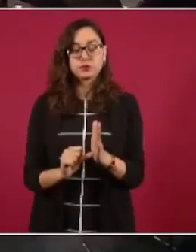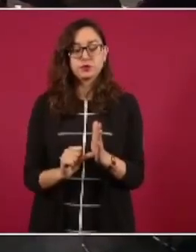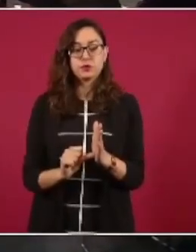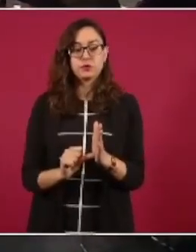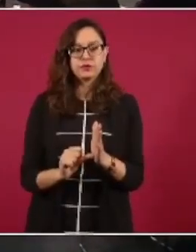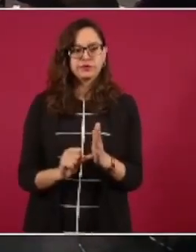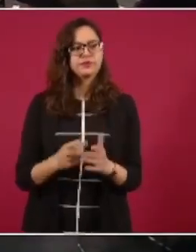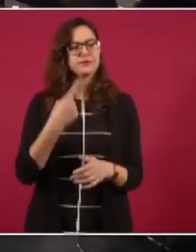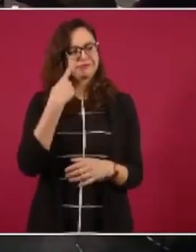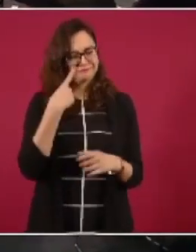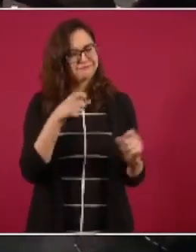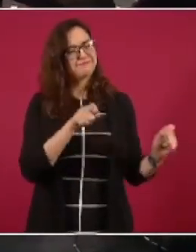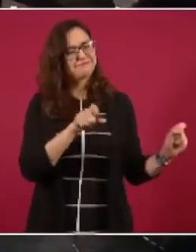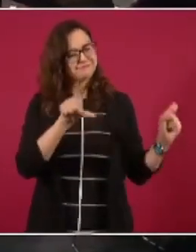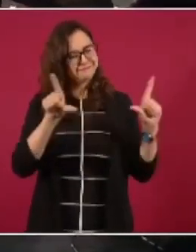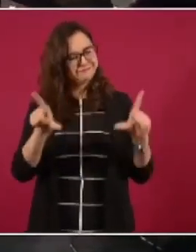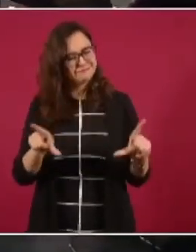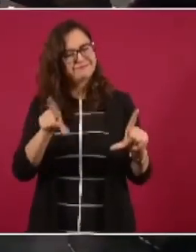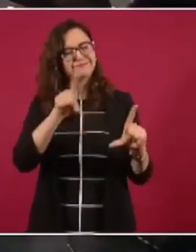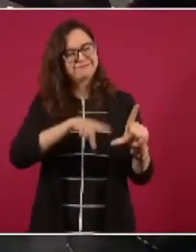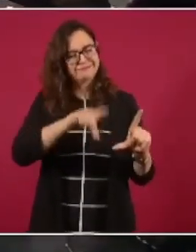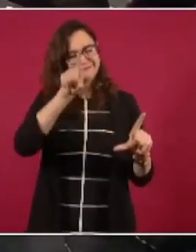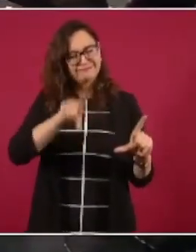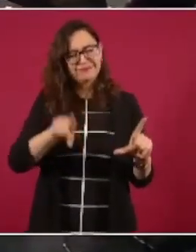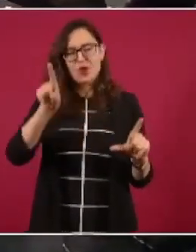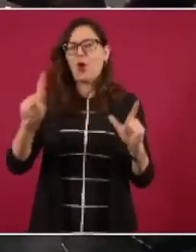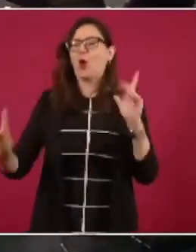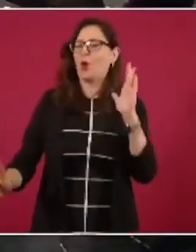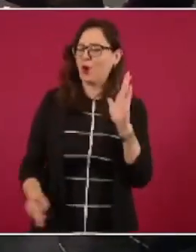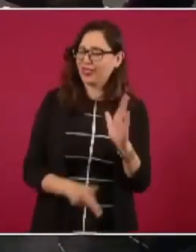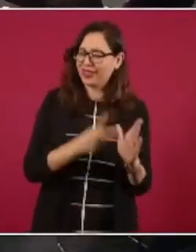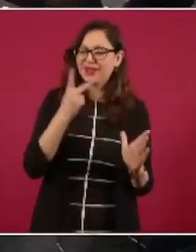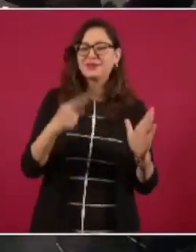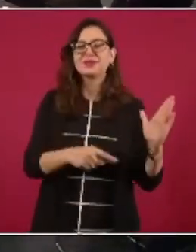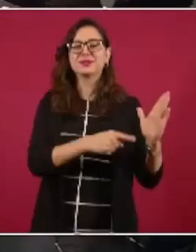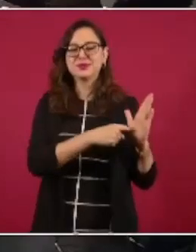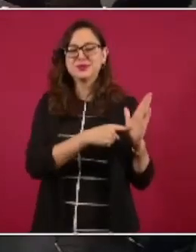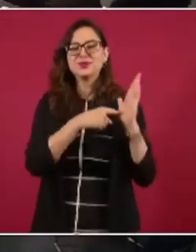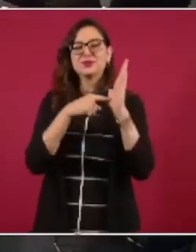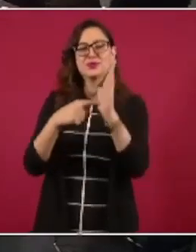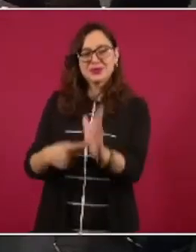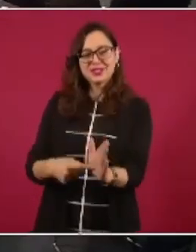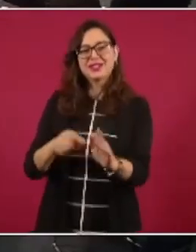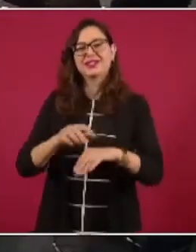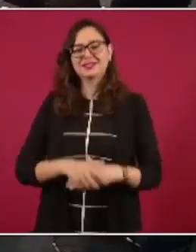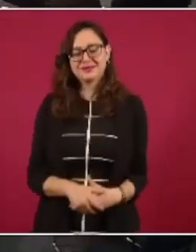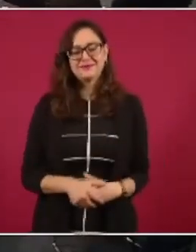pon la gráfica, ¿no? Vamos a volvérselas a recetar.